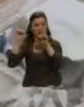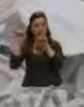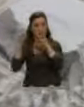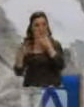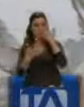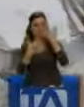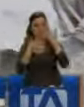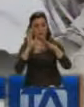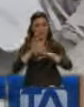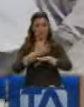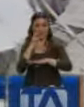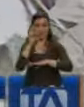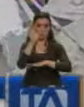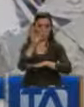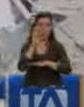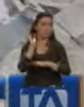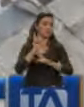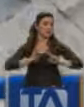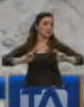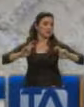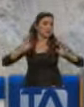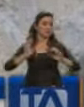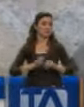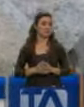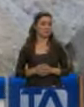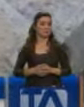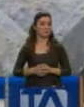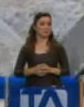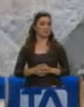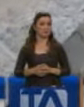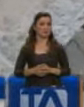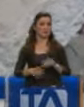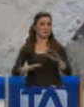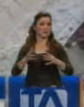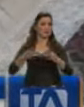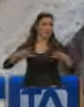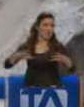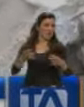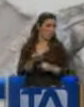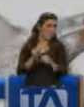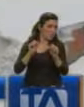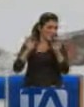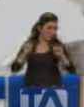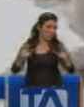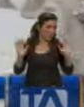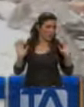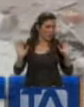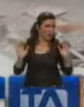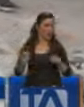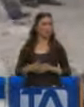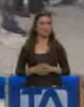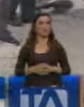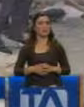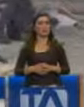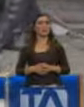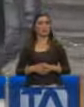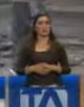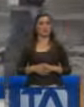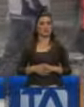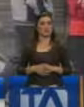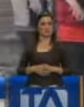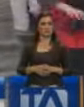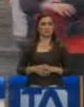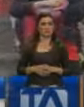momento desconocemos cuál fue la causa exacta. ¿Se podría hablar o presumir de otros materiales explosivos? Al momento se presume que fue una